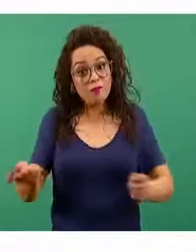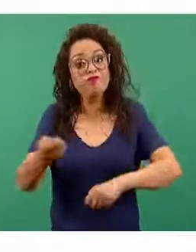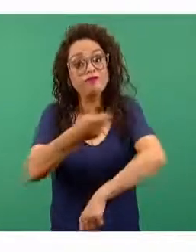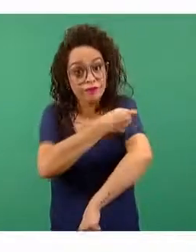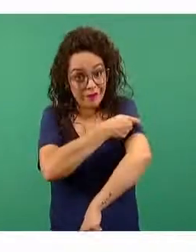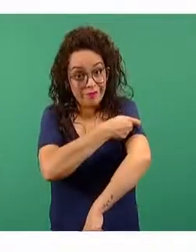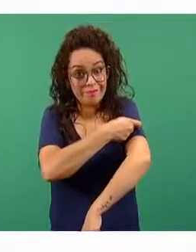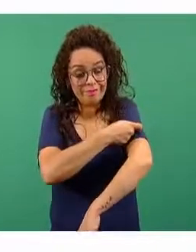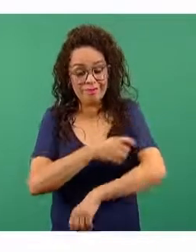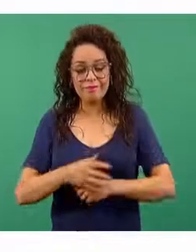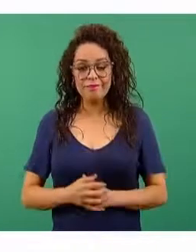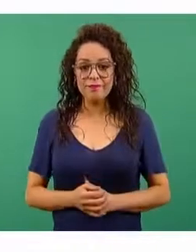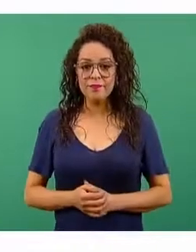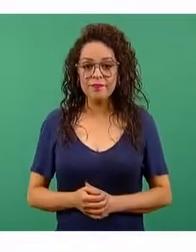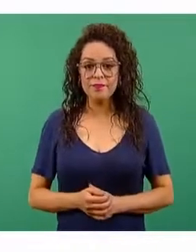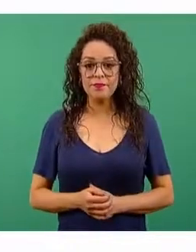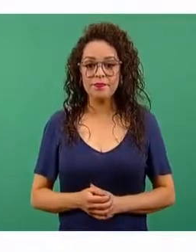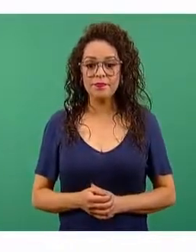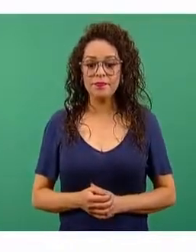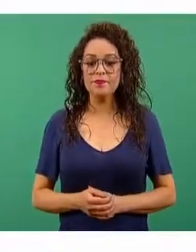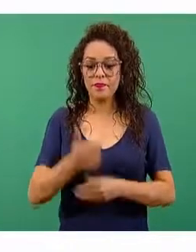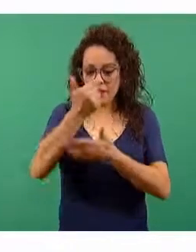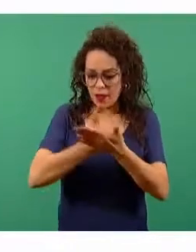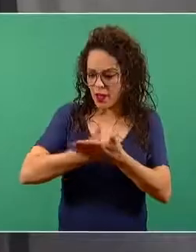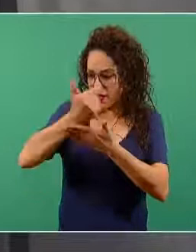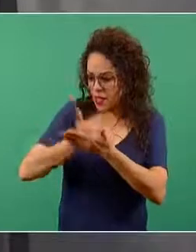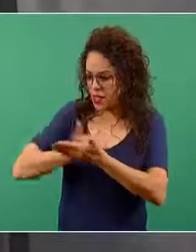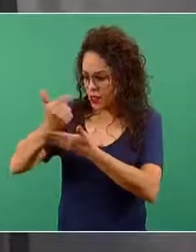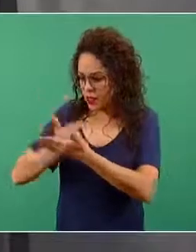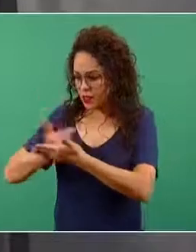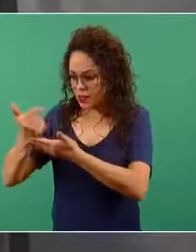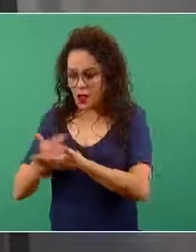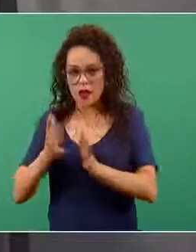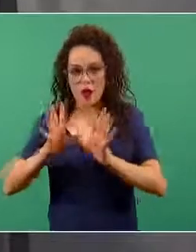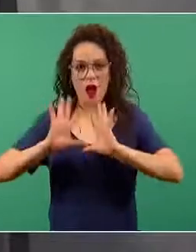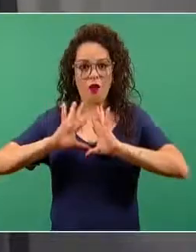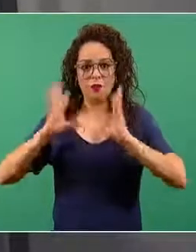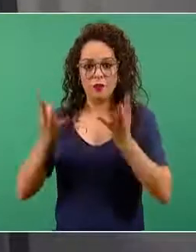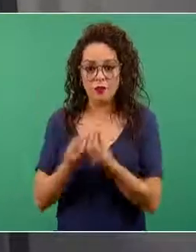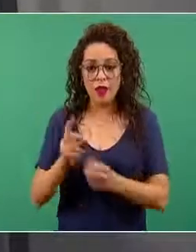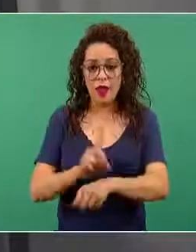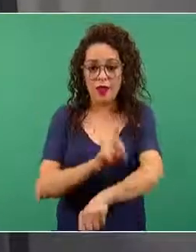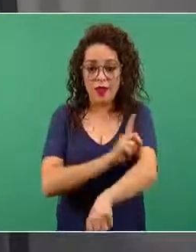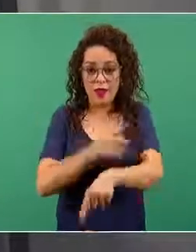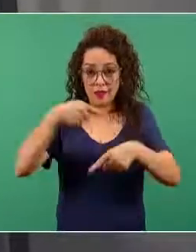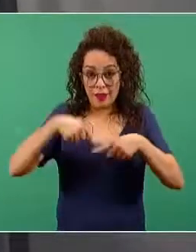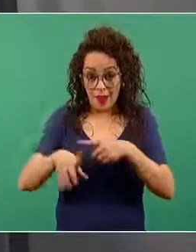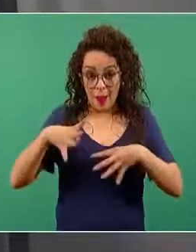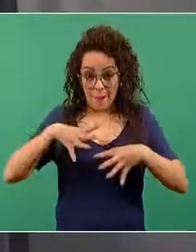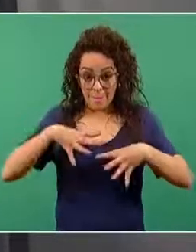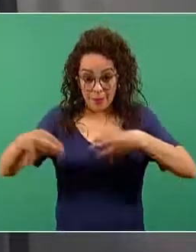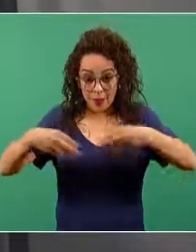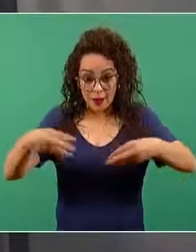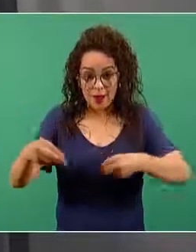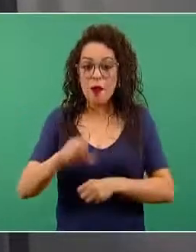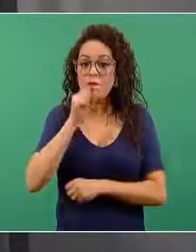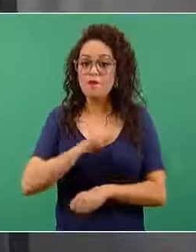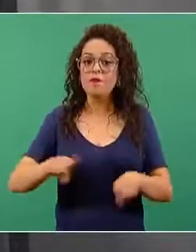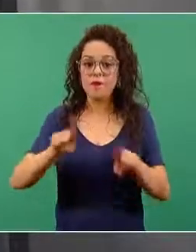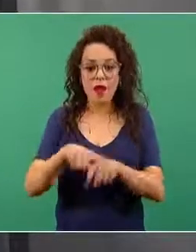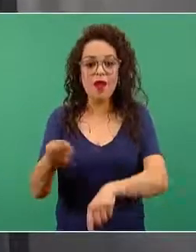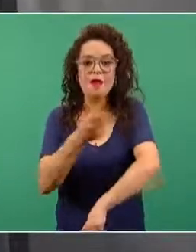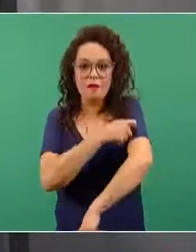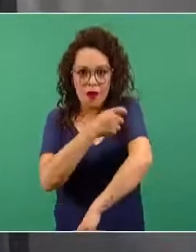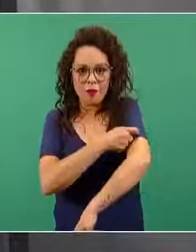como ocurría con los casos contabilizados en forma acumulativa desde que inició la epidemia, que también las vacunas se van